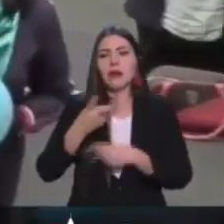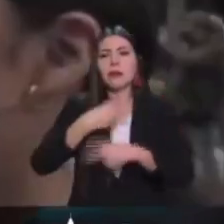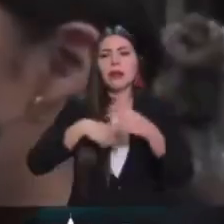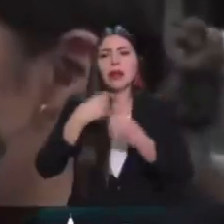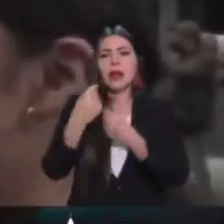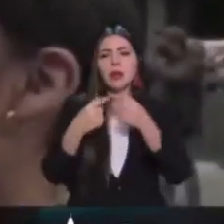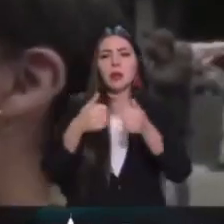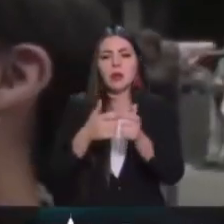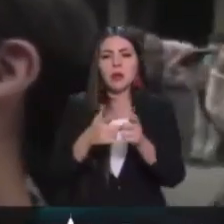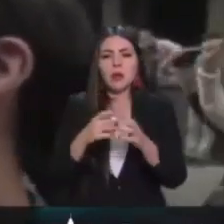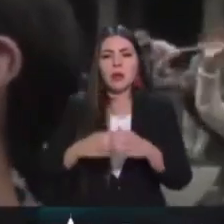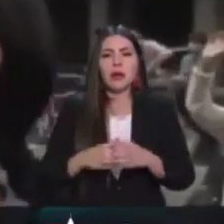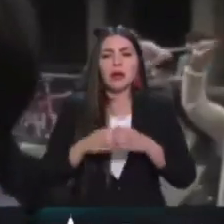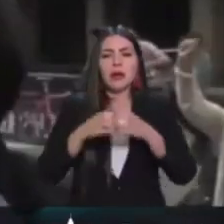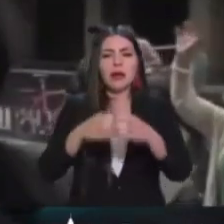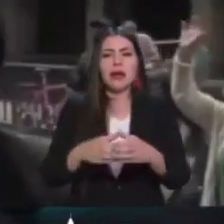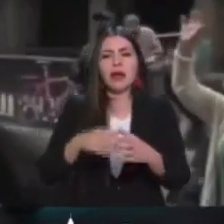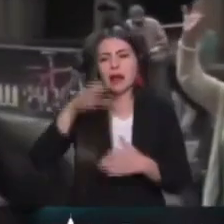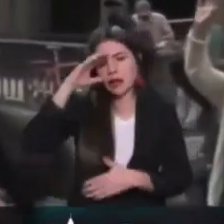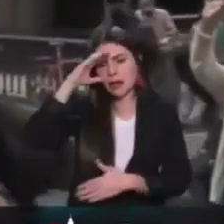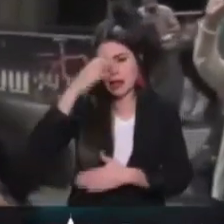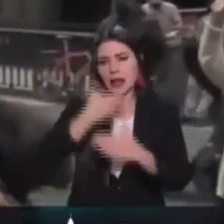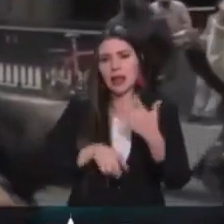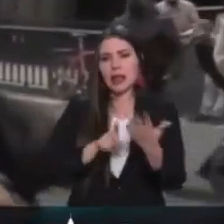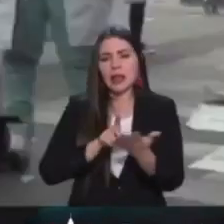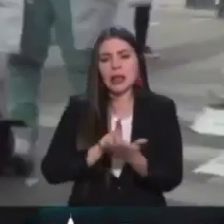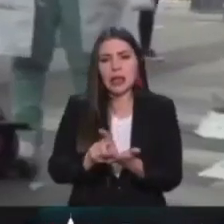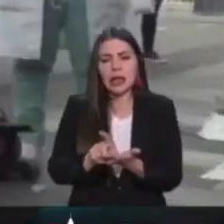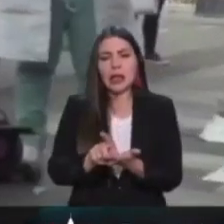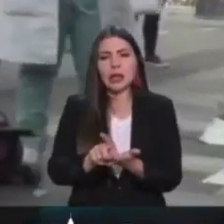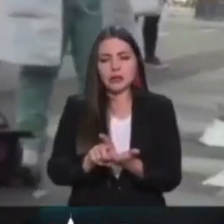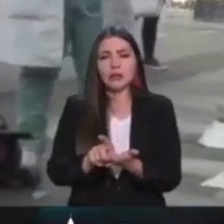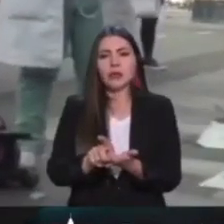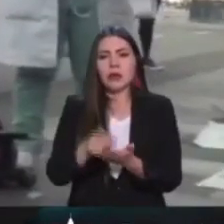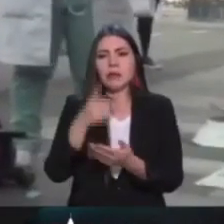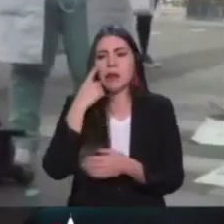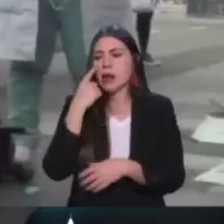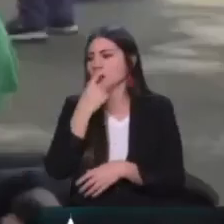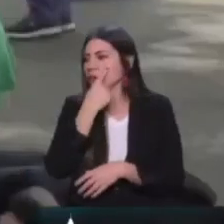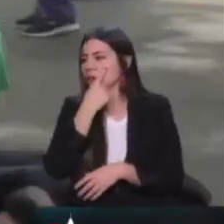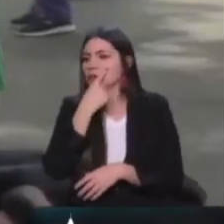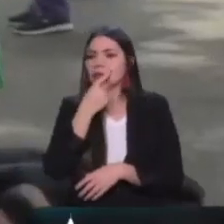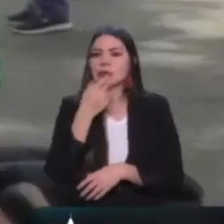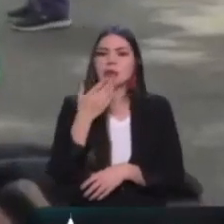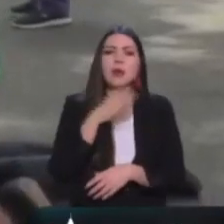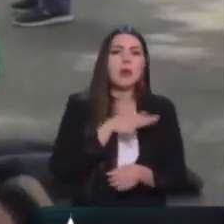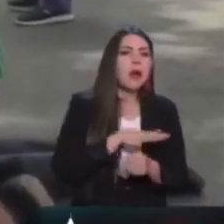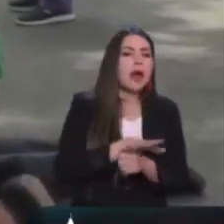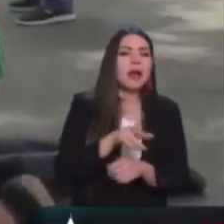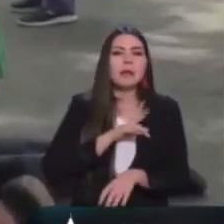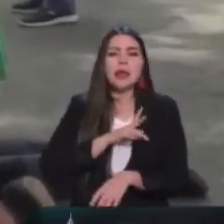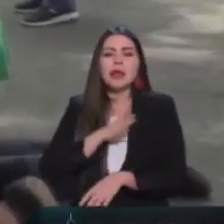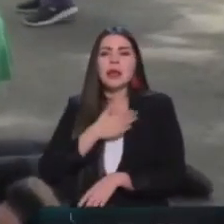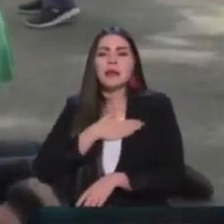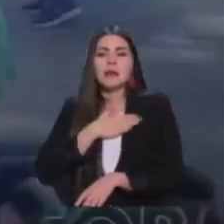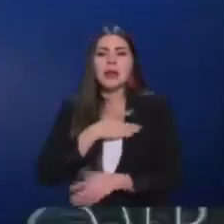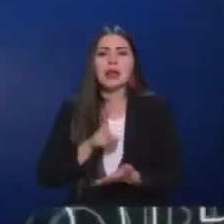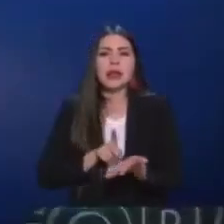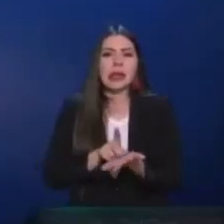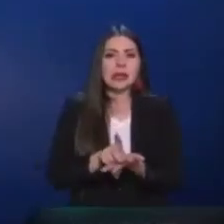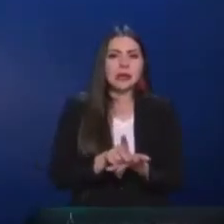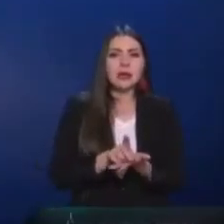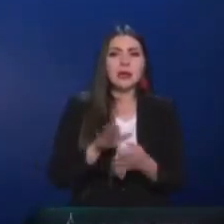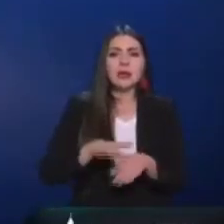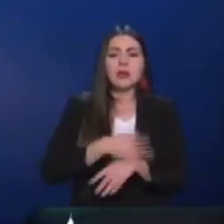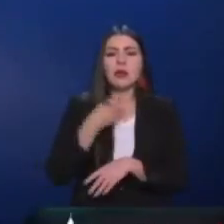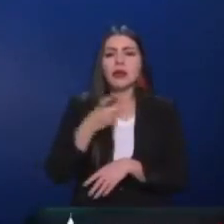derecho a decidir, que no es que sean abortistas, es que ellas creen que debe haber una, pues, una educación sexual